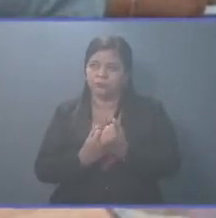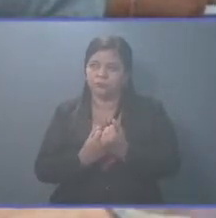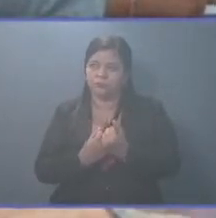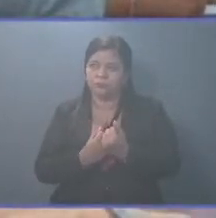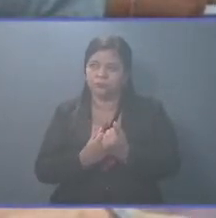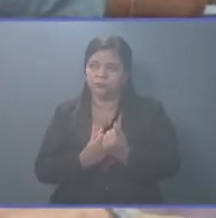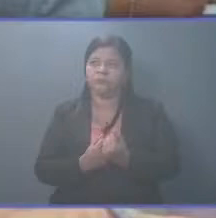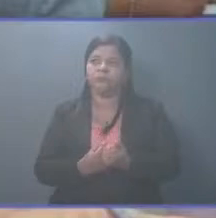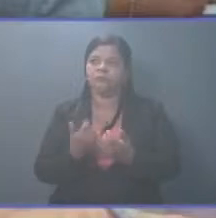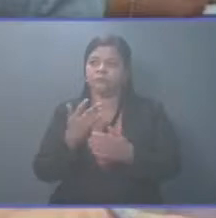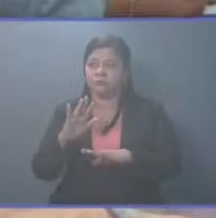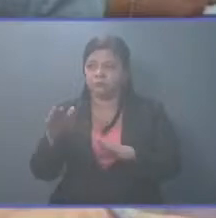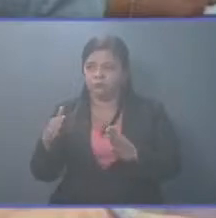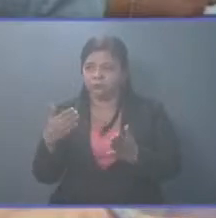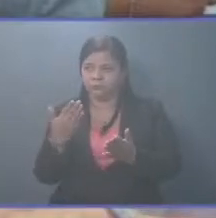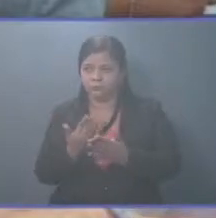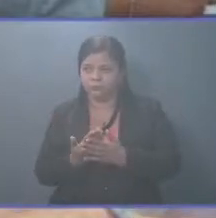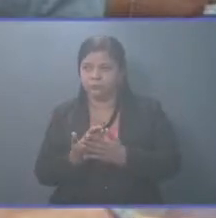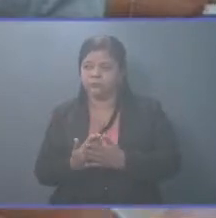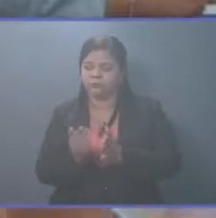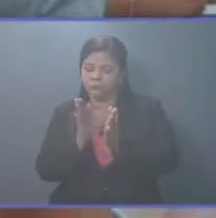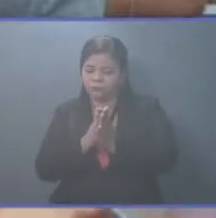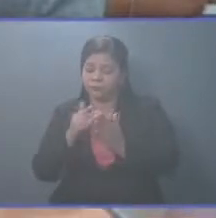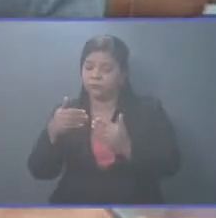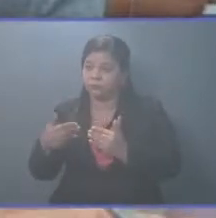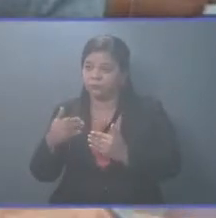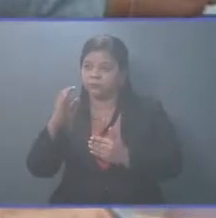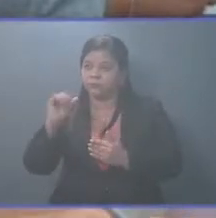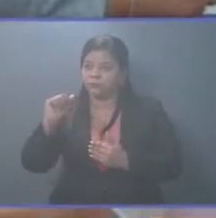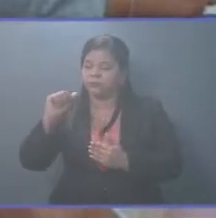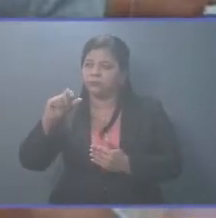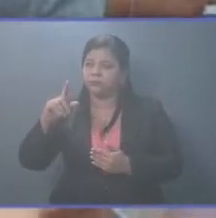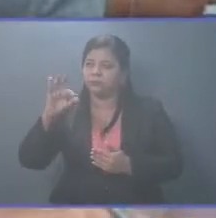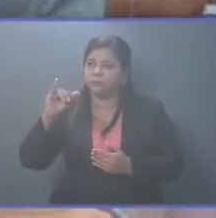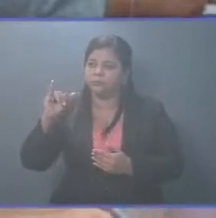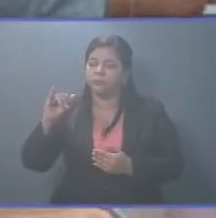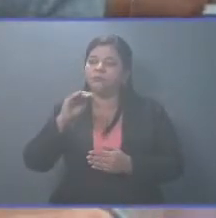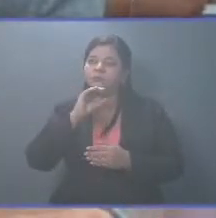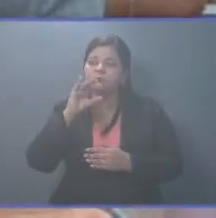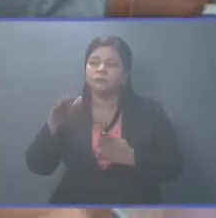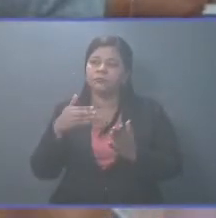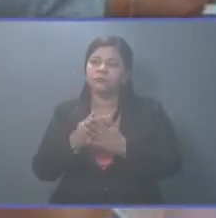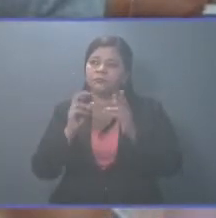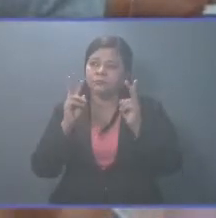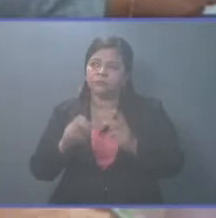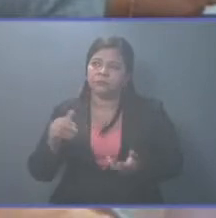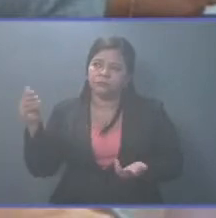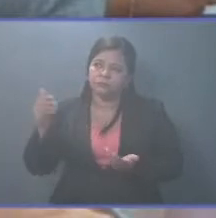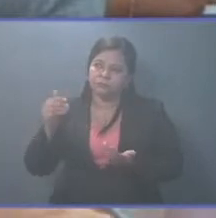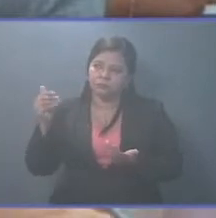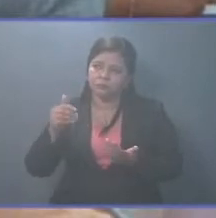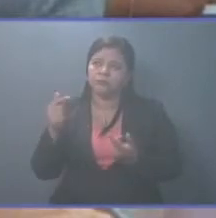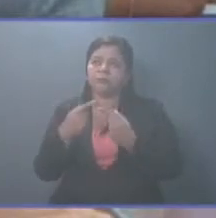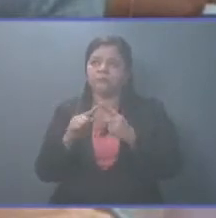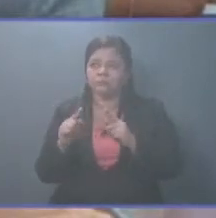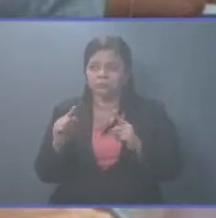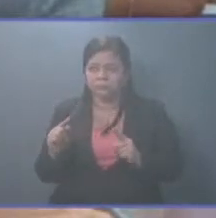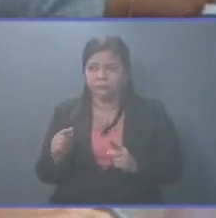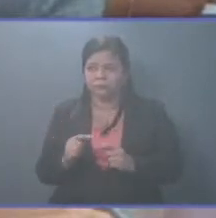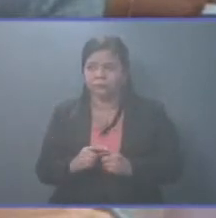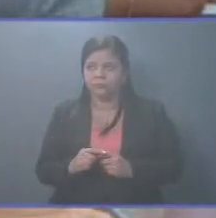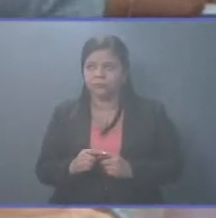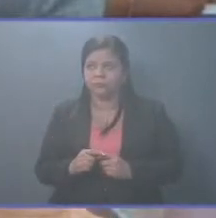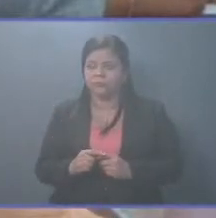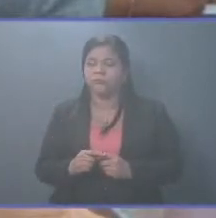hecho, también que es parte del plan de CAPI o de las funciones de CAPI, es la parte de capacitaciones. Y se nos pidió también apoyar